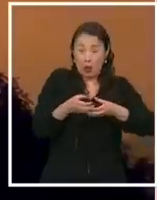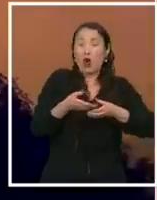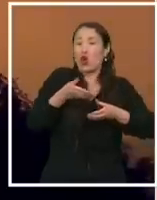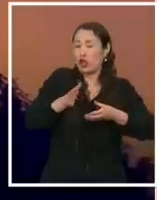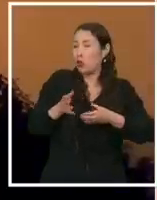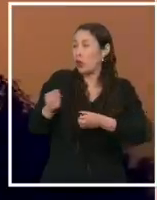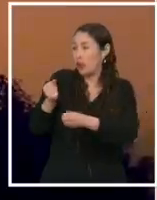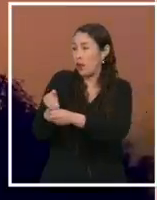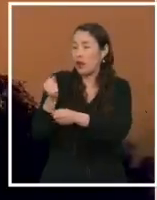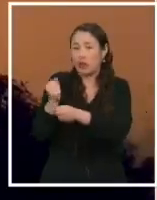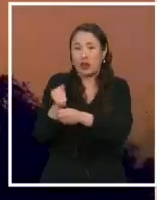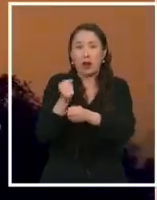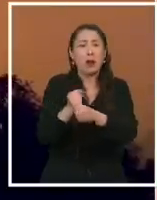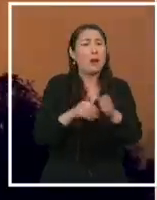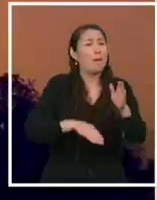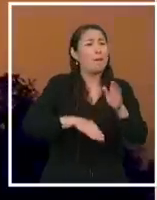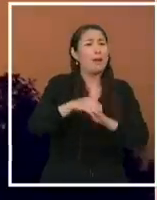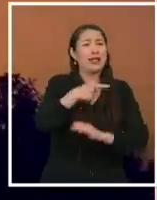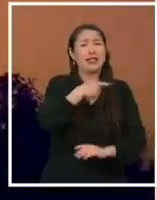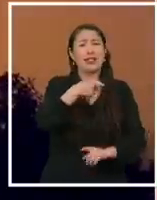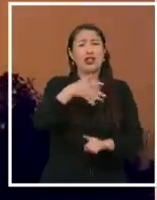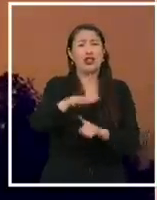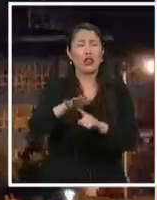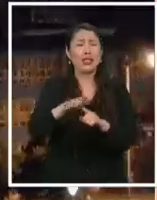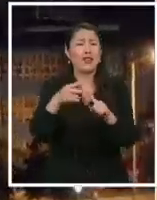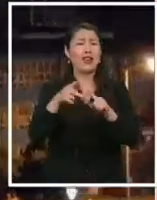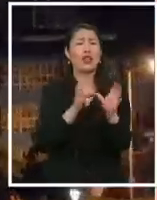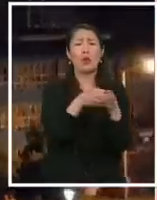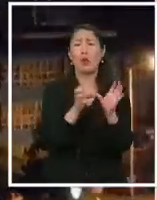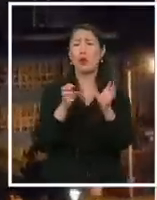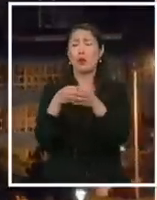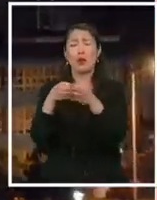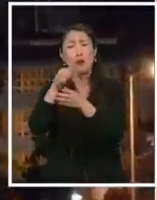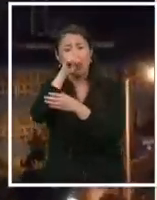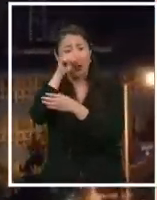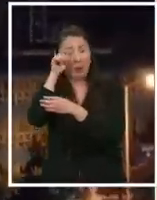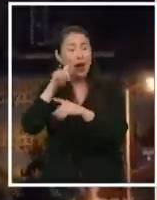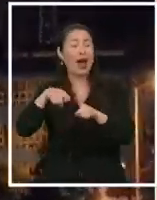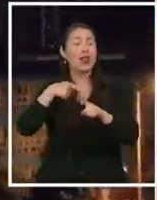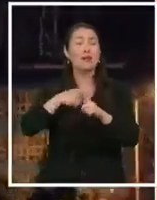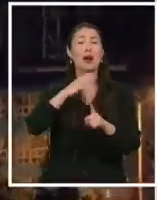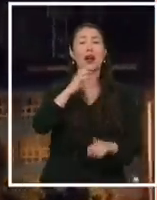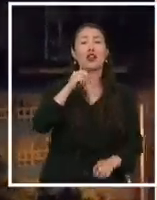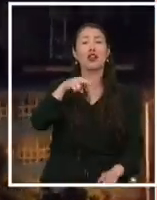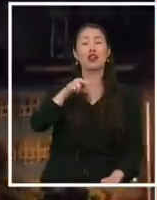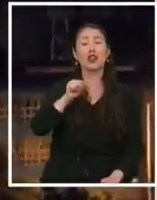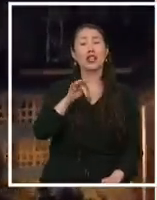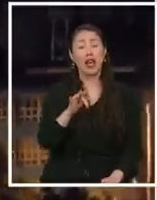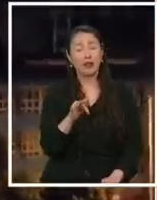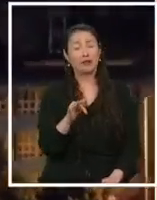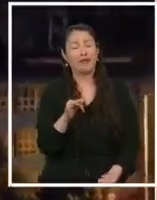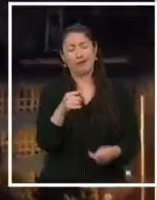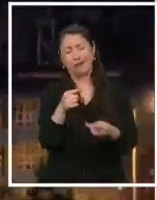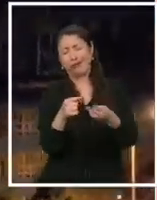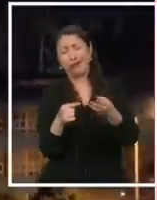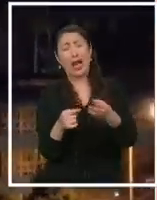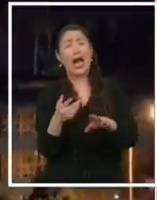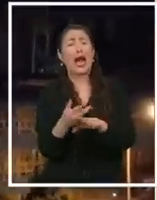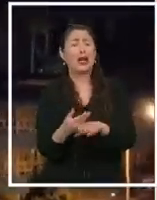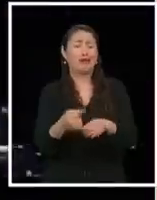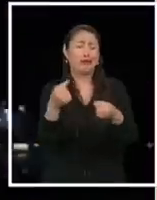desplegados. Tenemos más de 115 unidades de bomberos, más las brigadas de CONAF, aljibes municipales. Hay una cantidad muy importante